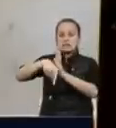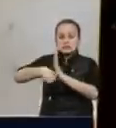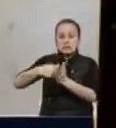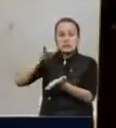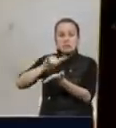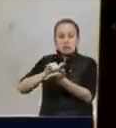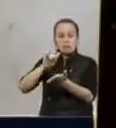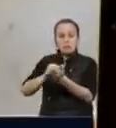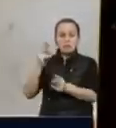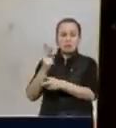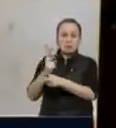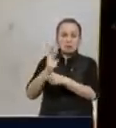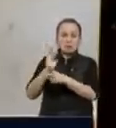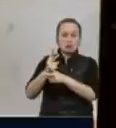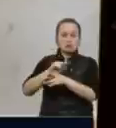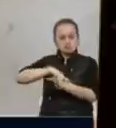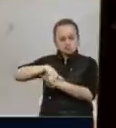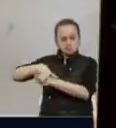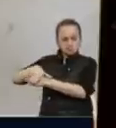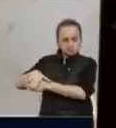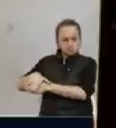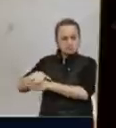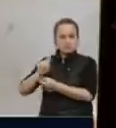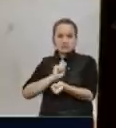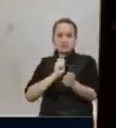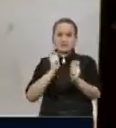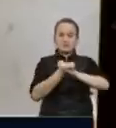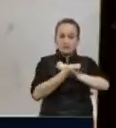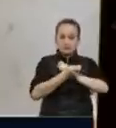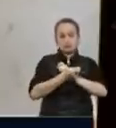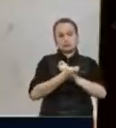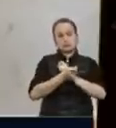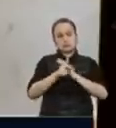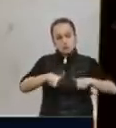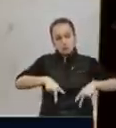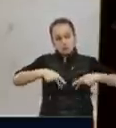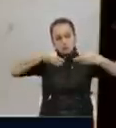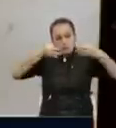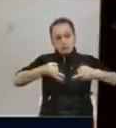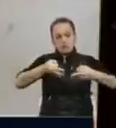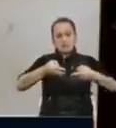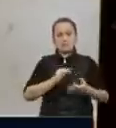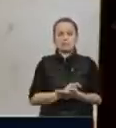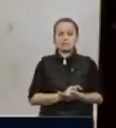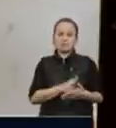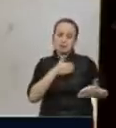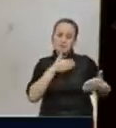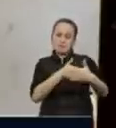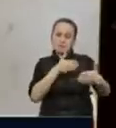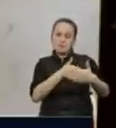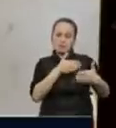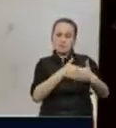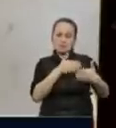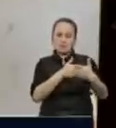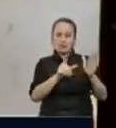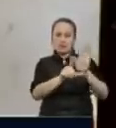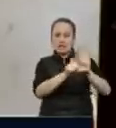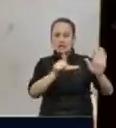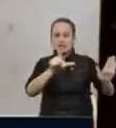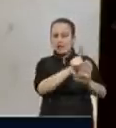violencia, también siglos, y combatir estructuralmente el poder